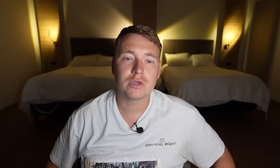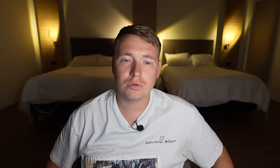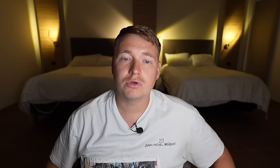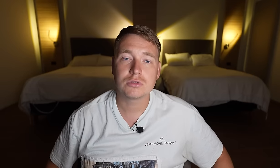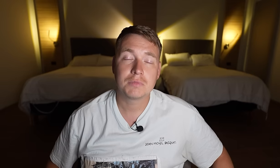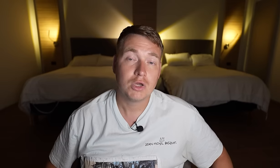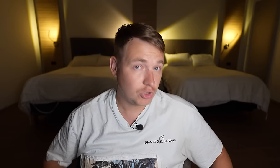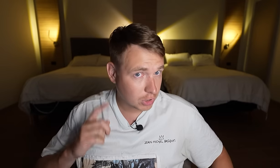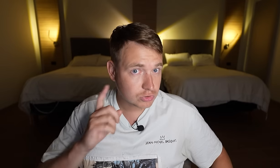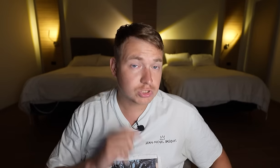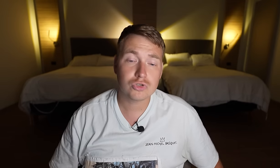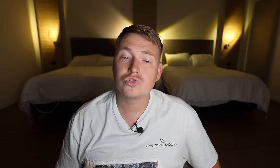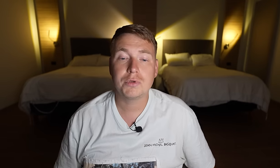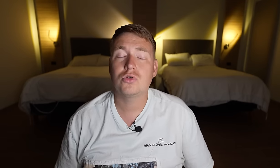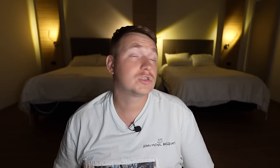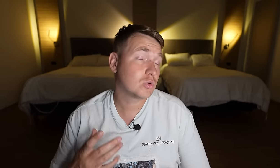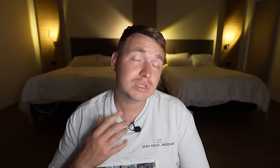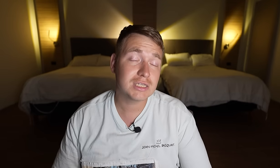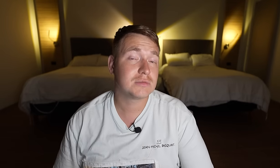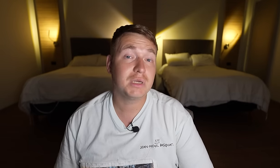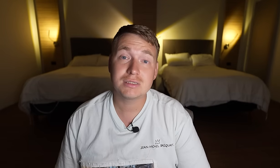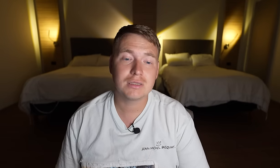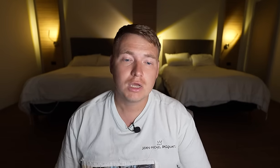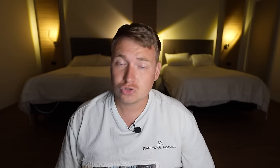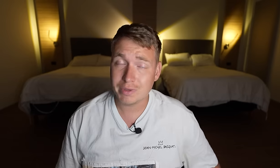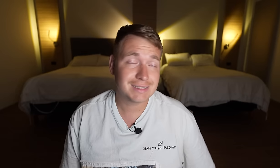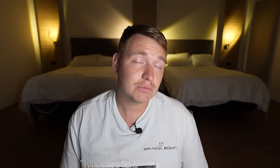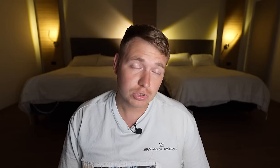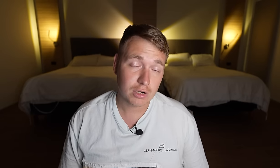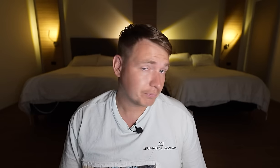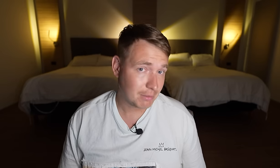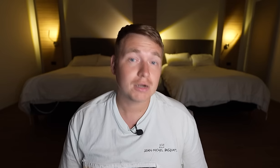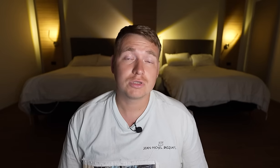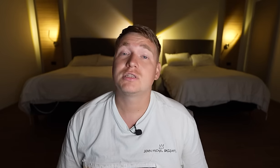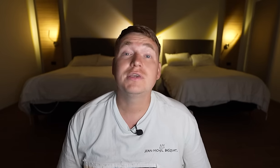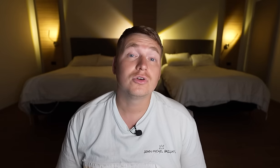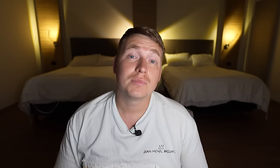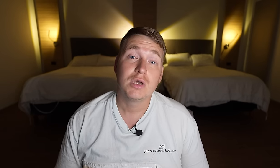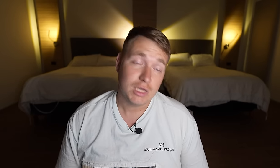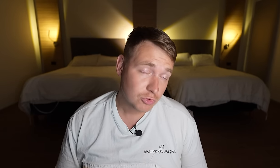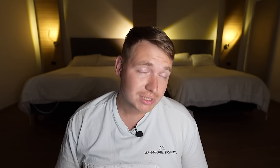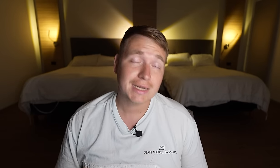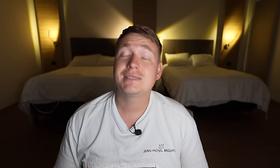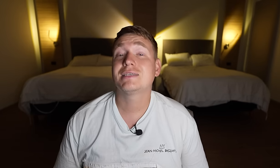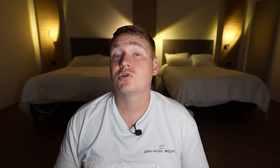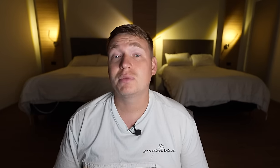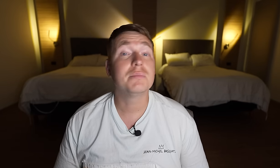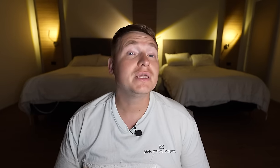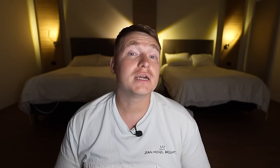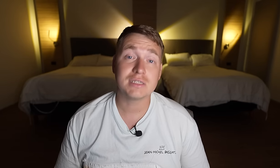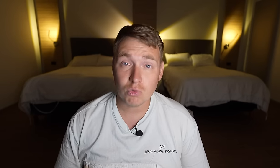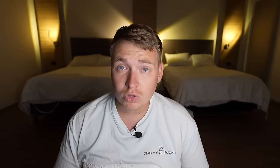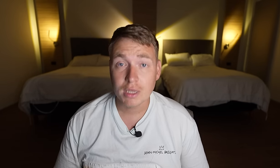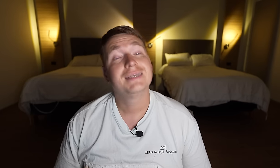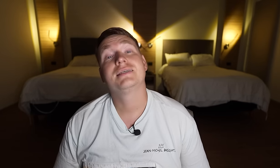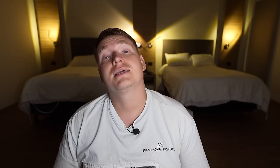este proyecto amigos yo quiero escuchar sus opiniones queé ustedes piensan sobre este búnker abajo de este vídeo y muchas gracias por ver